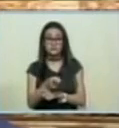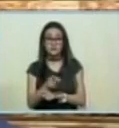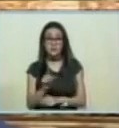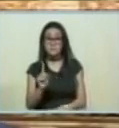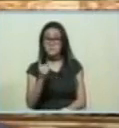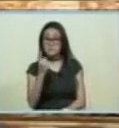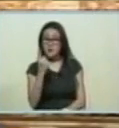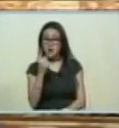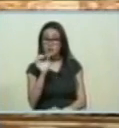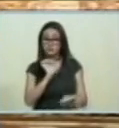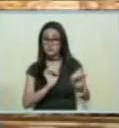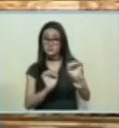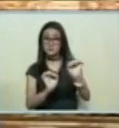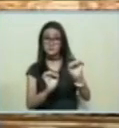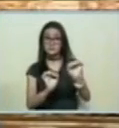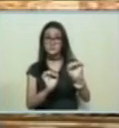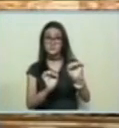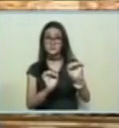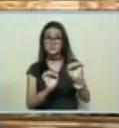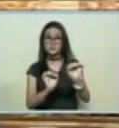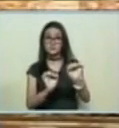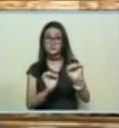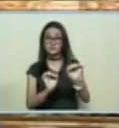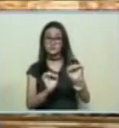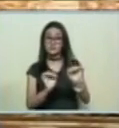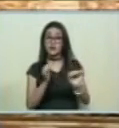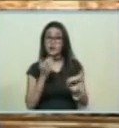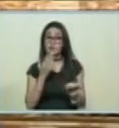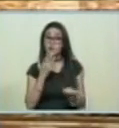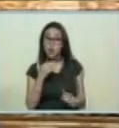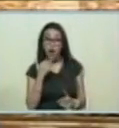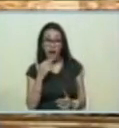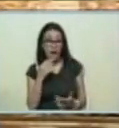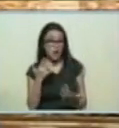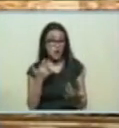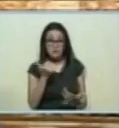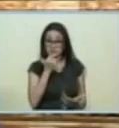primero prevenir. Si ocurre algo,